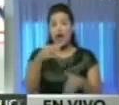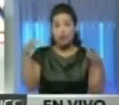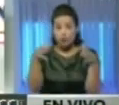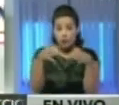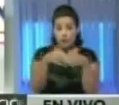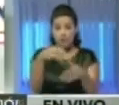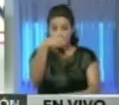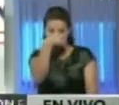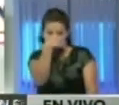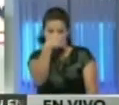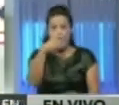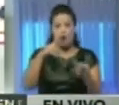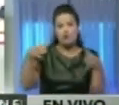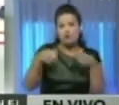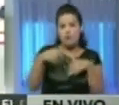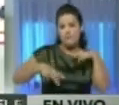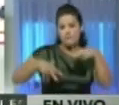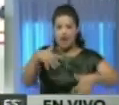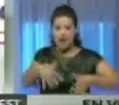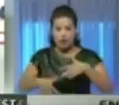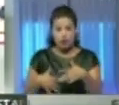instrumento que